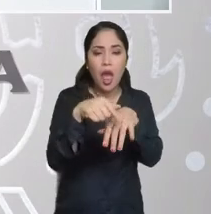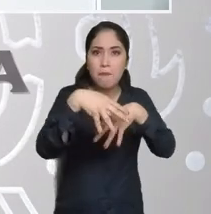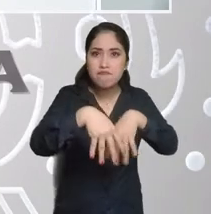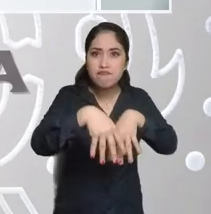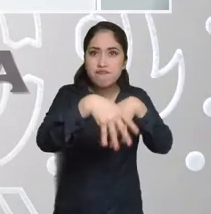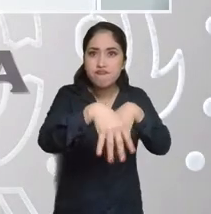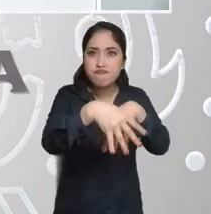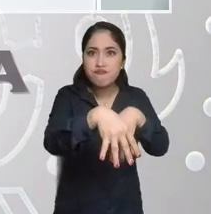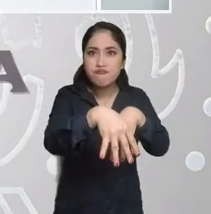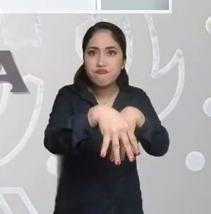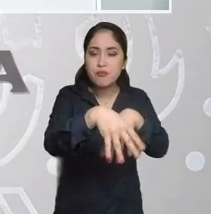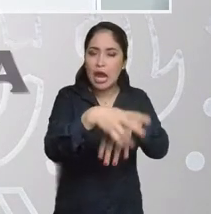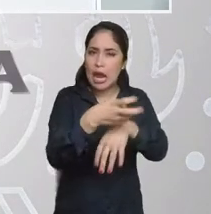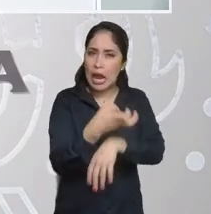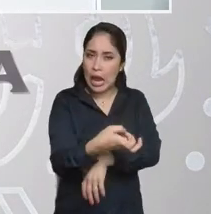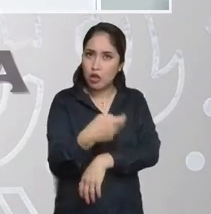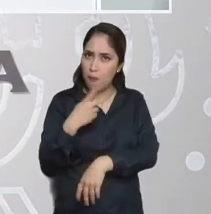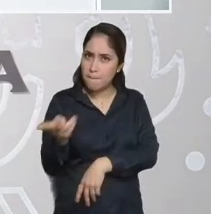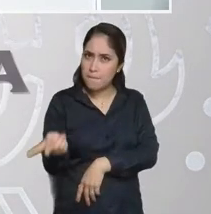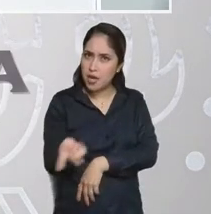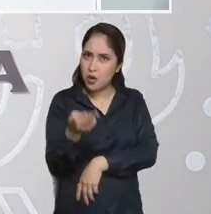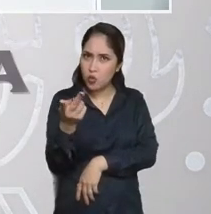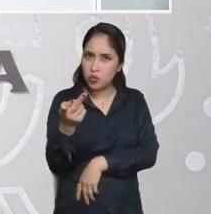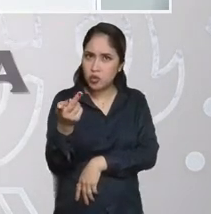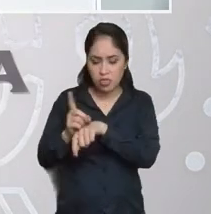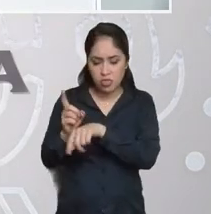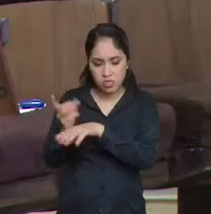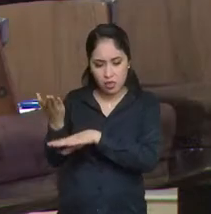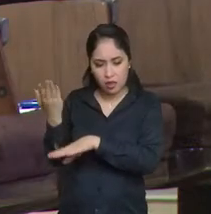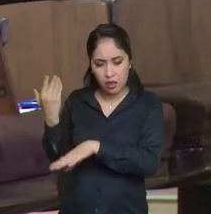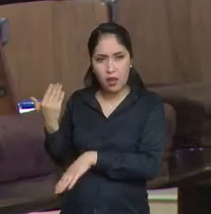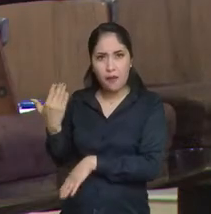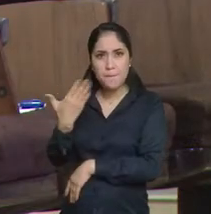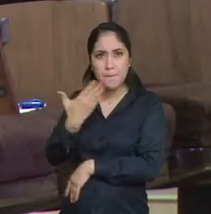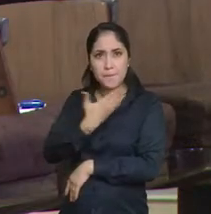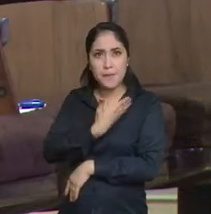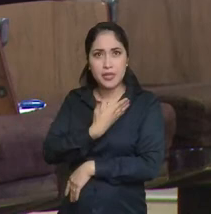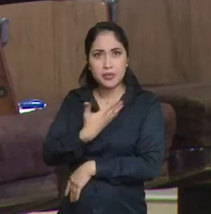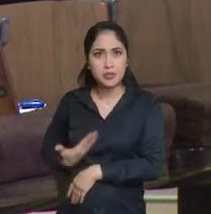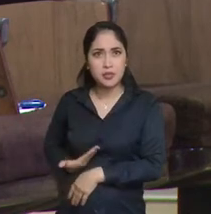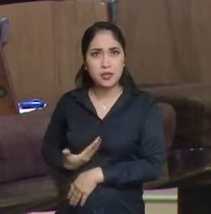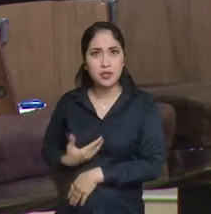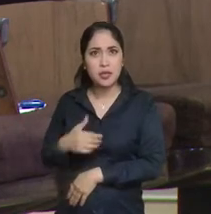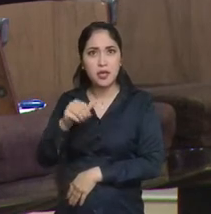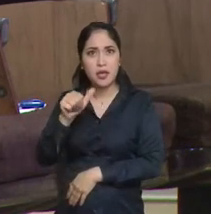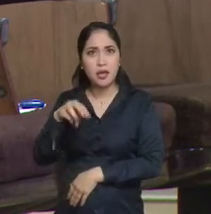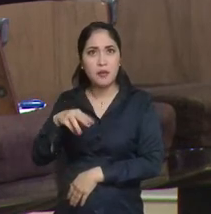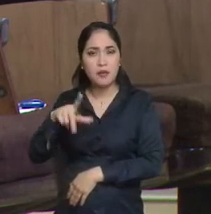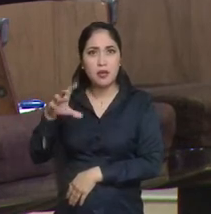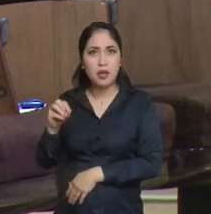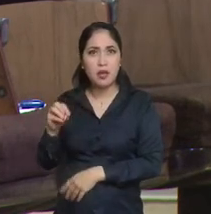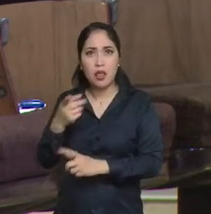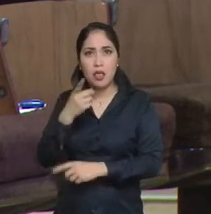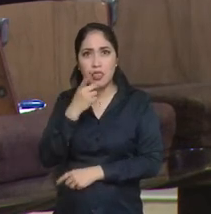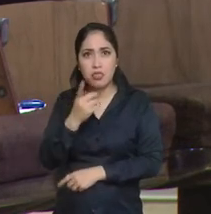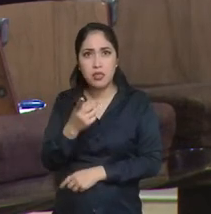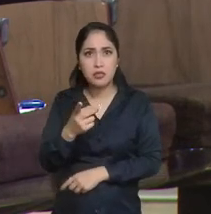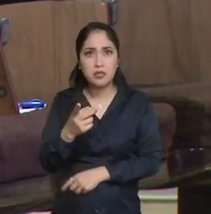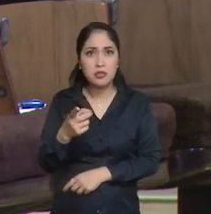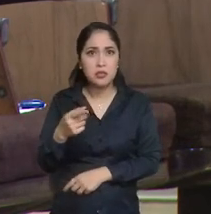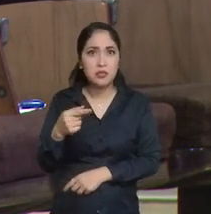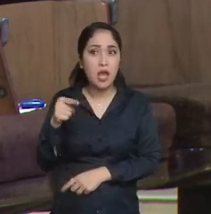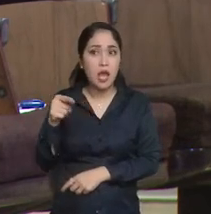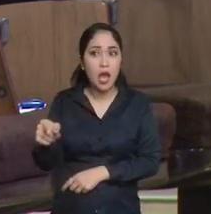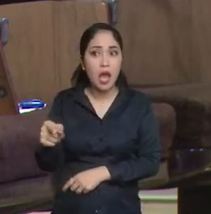opinión respecto a esto. Hace unos días ya el presidente advertía que podría venir esto como una organización de parte de la delincuencia, que